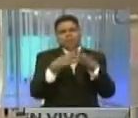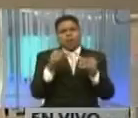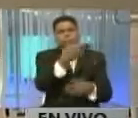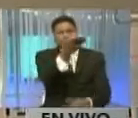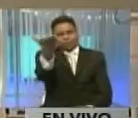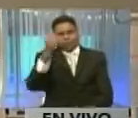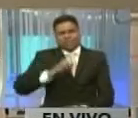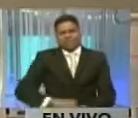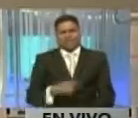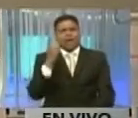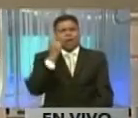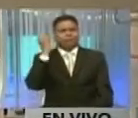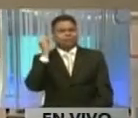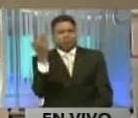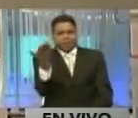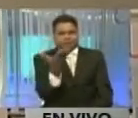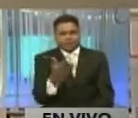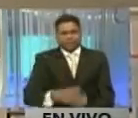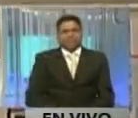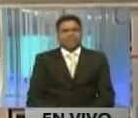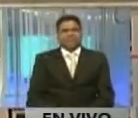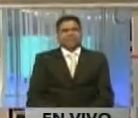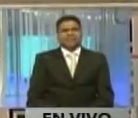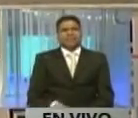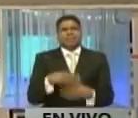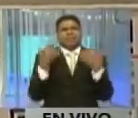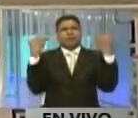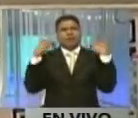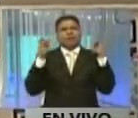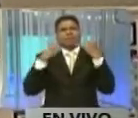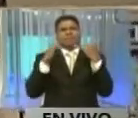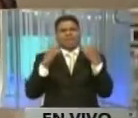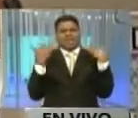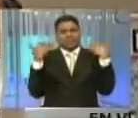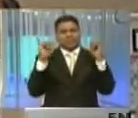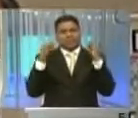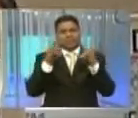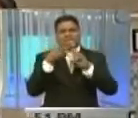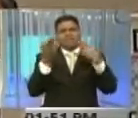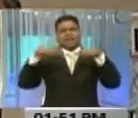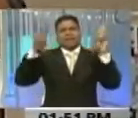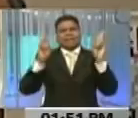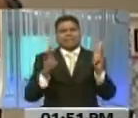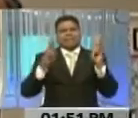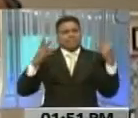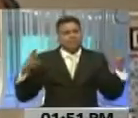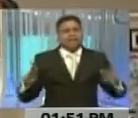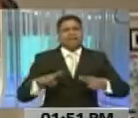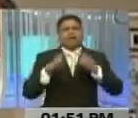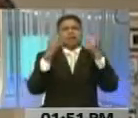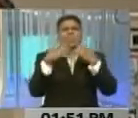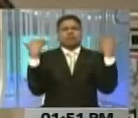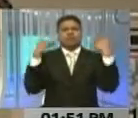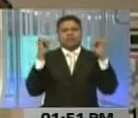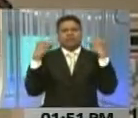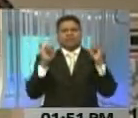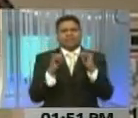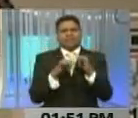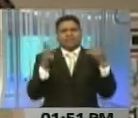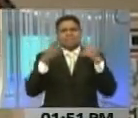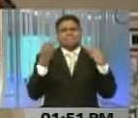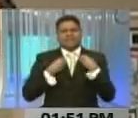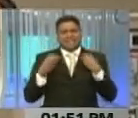todos y vamos a hacer énfasis en que sea una fiesta para la paz, una fiesta para el encuentro, una fiesta para la